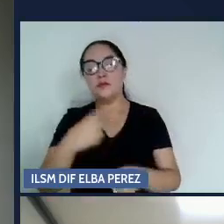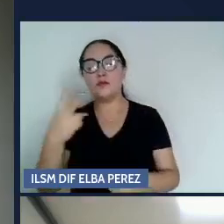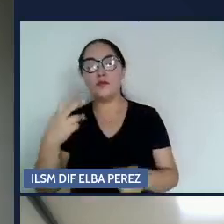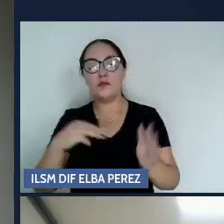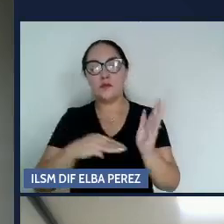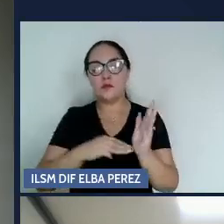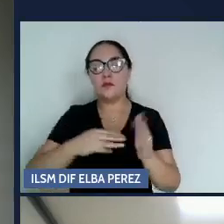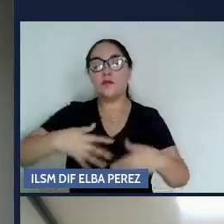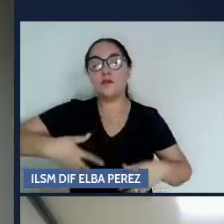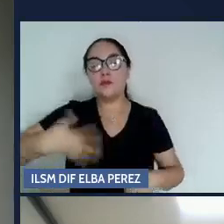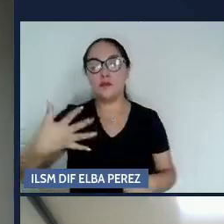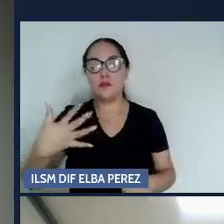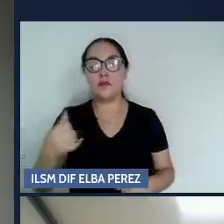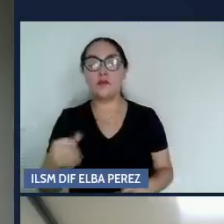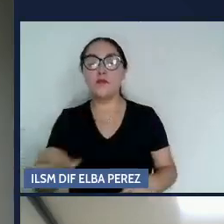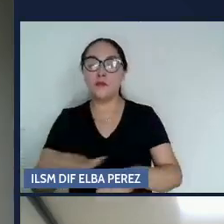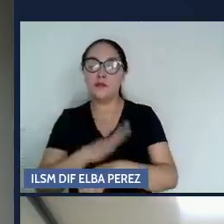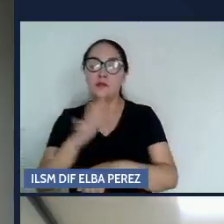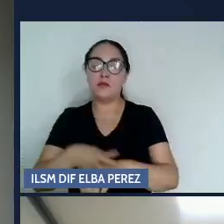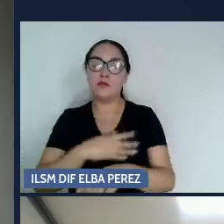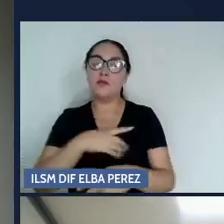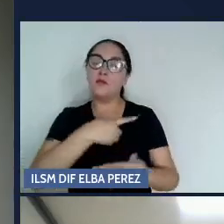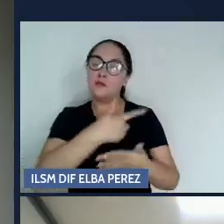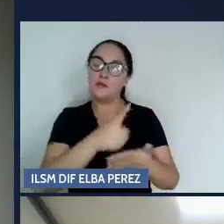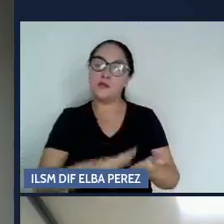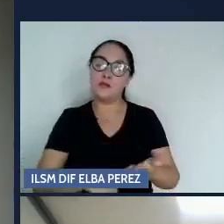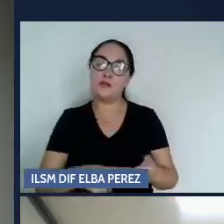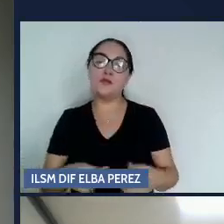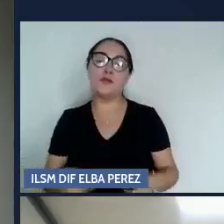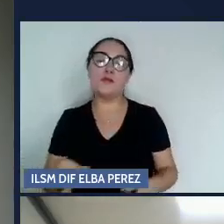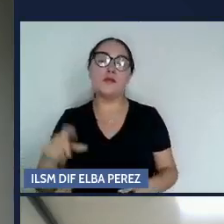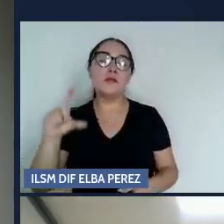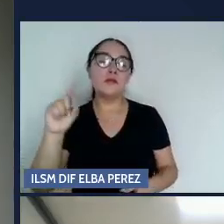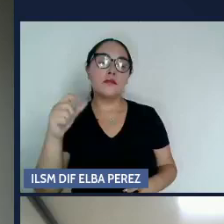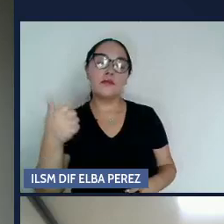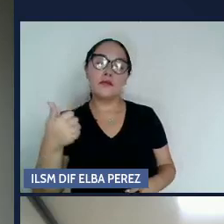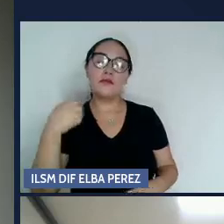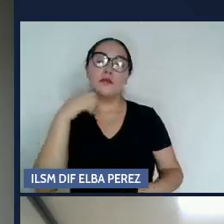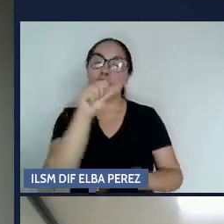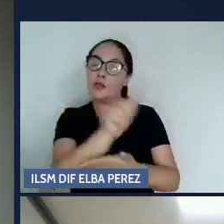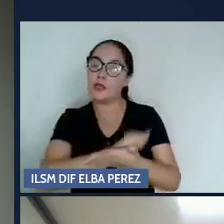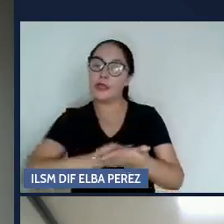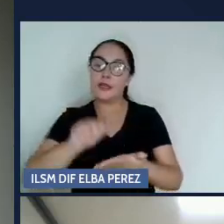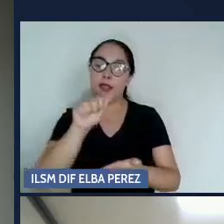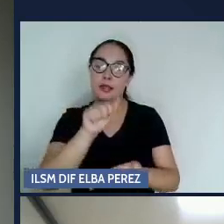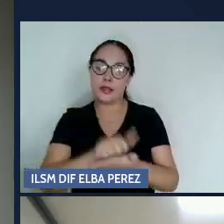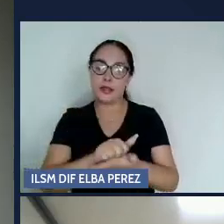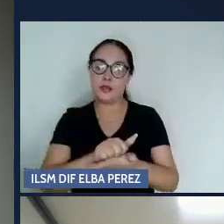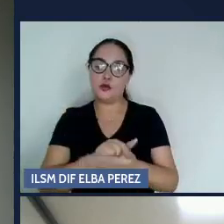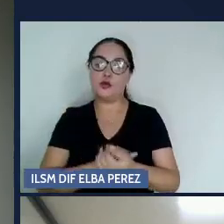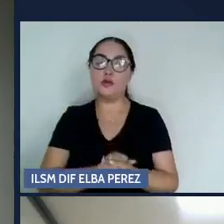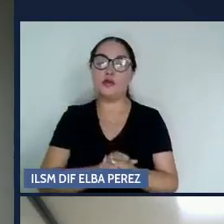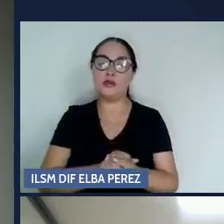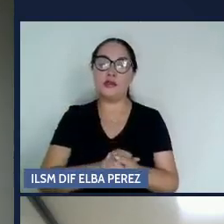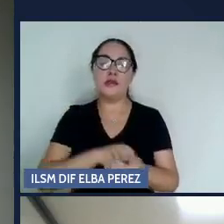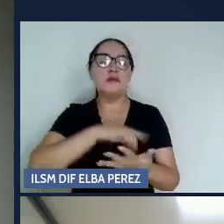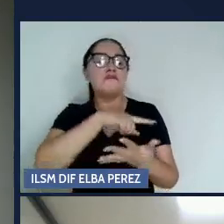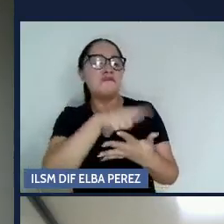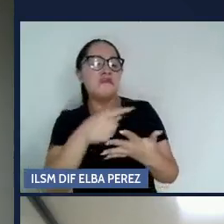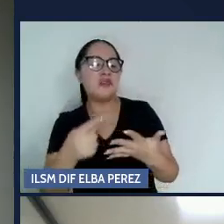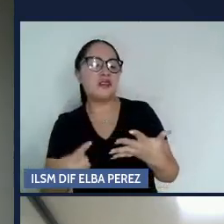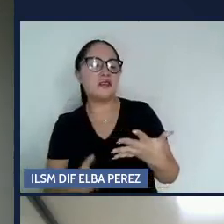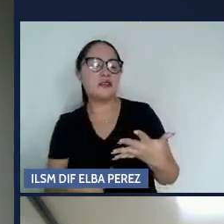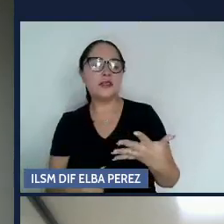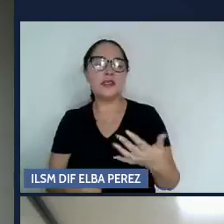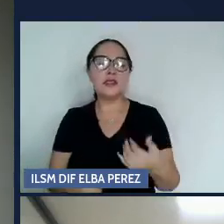político-electoral, nos señala que hay 26 artículos, en 26 artículos, los delitos electorales. Ahí